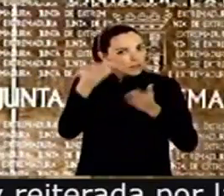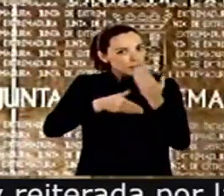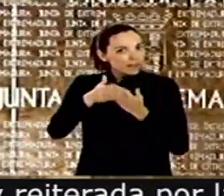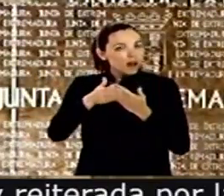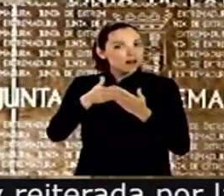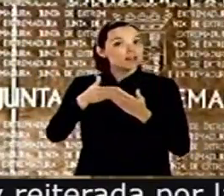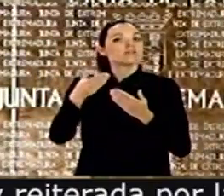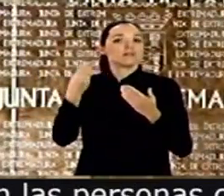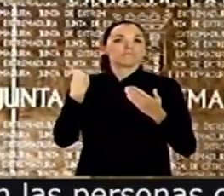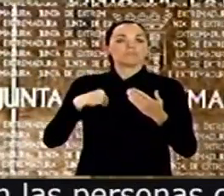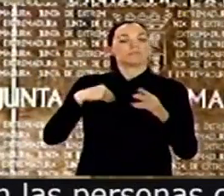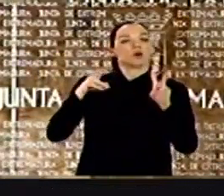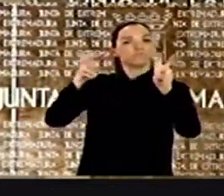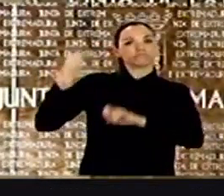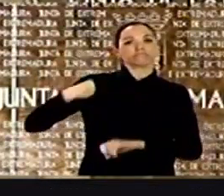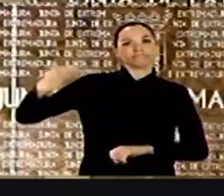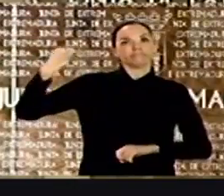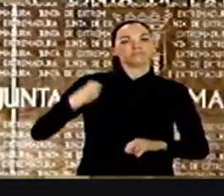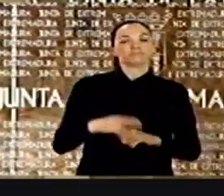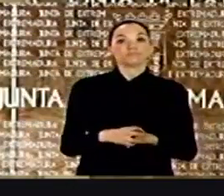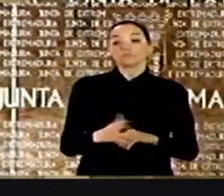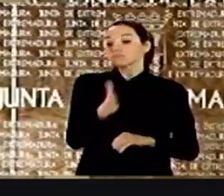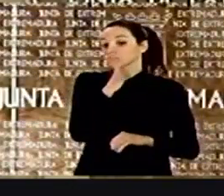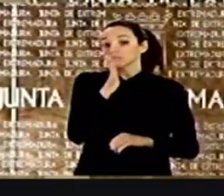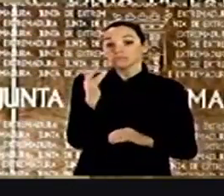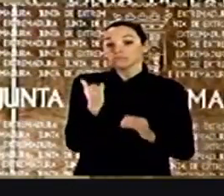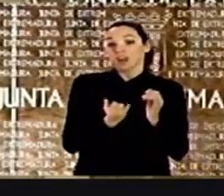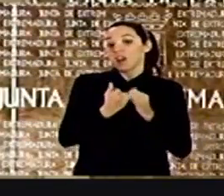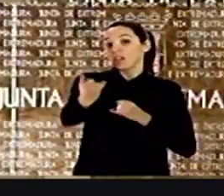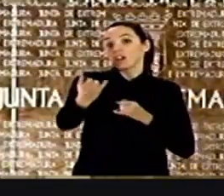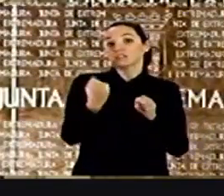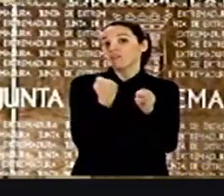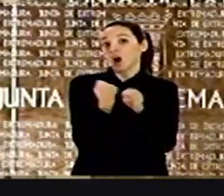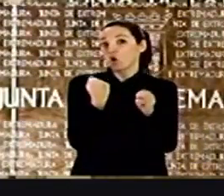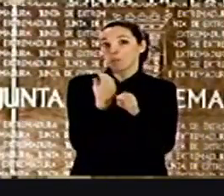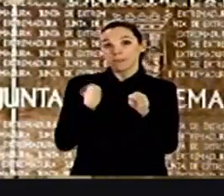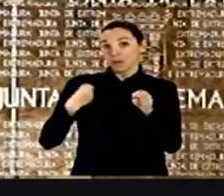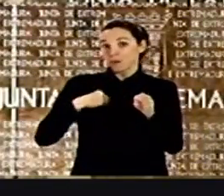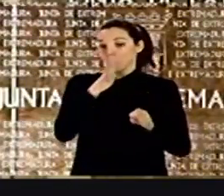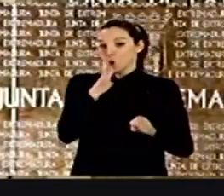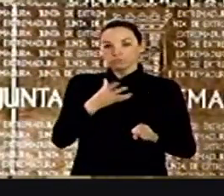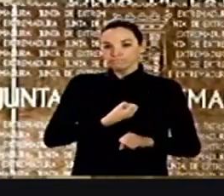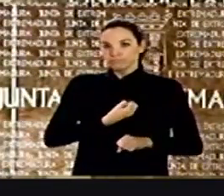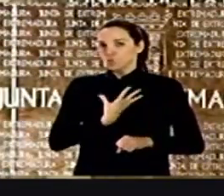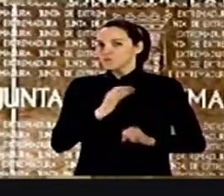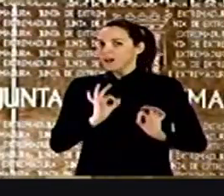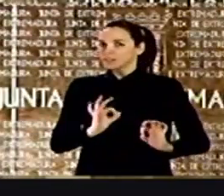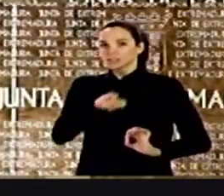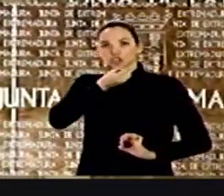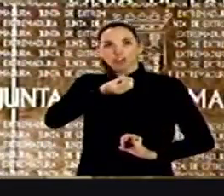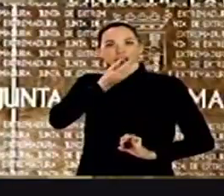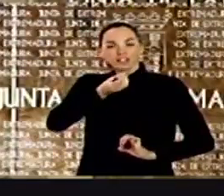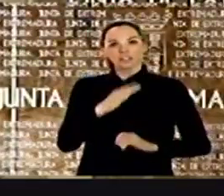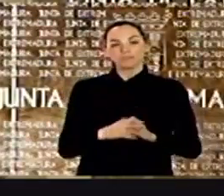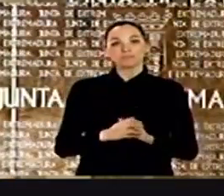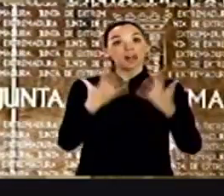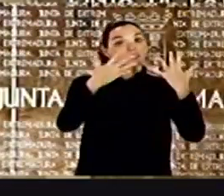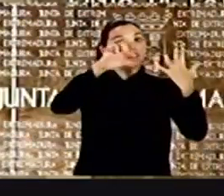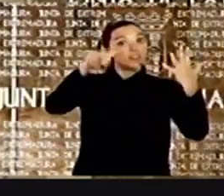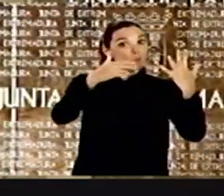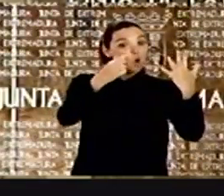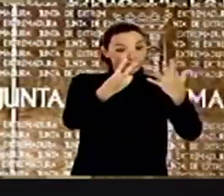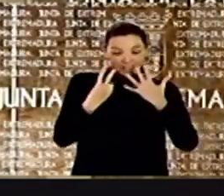misma línea y en esta apuesta decidida del Gobierno de los socialistas, que destina 7 de cada 10 euros a las políticas sociales,